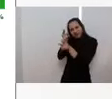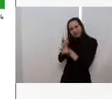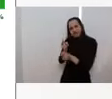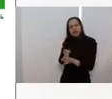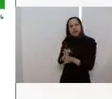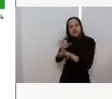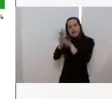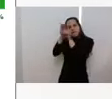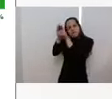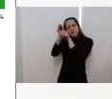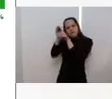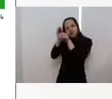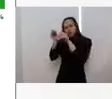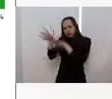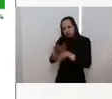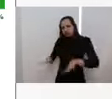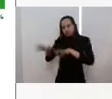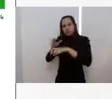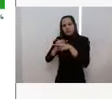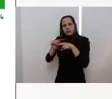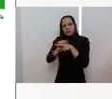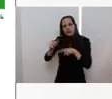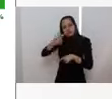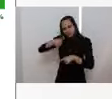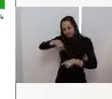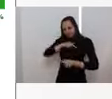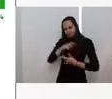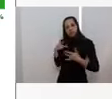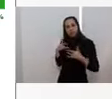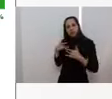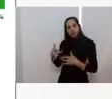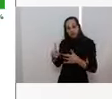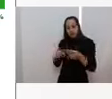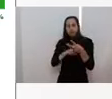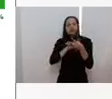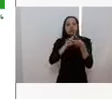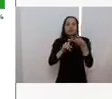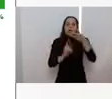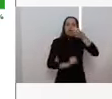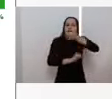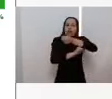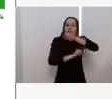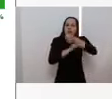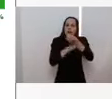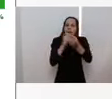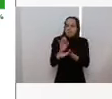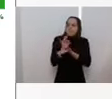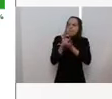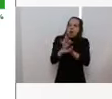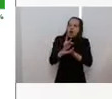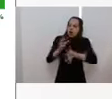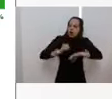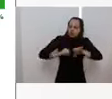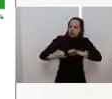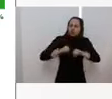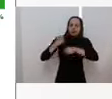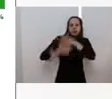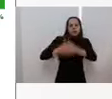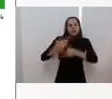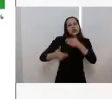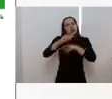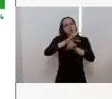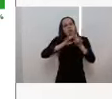como centro de prácticas nosotros ofrecemos fortalecemos el modelo de gestión por procesos y la cultura de mejoramiento